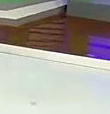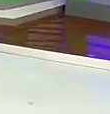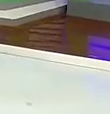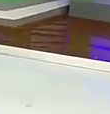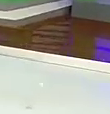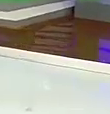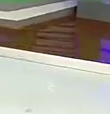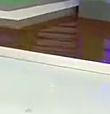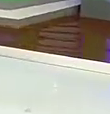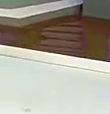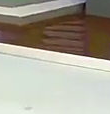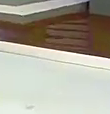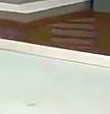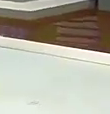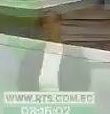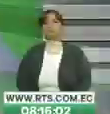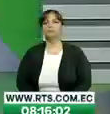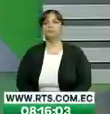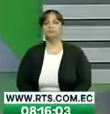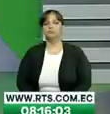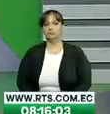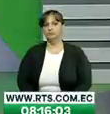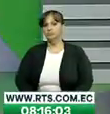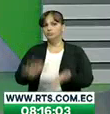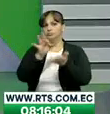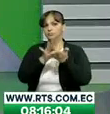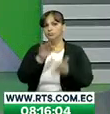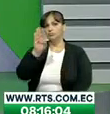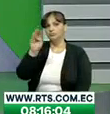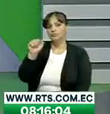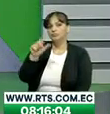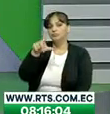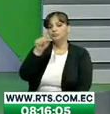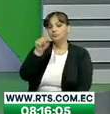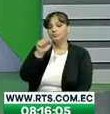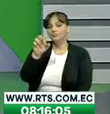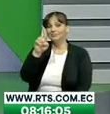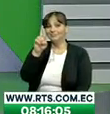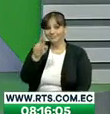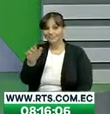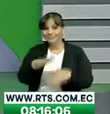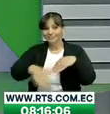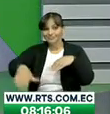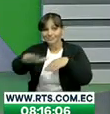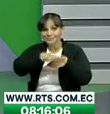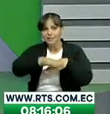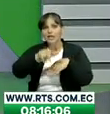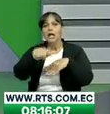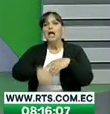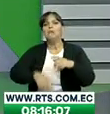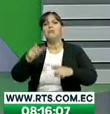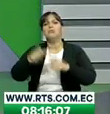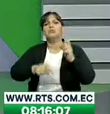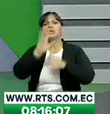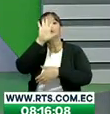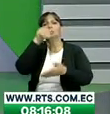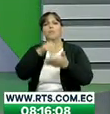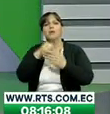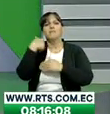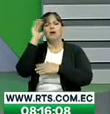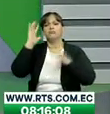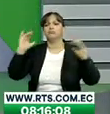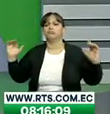un área terminó en disturbios en el cantón balzar provincia del guayas el suceso ocurrió cuando un comisario policial llegó a